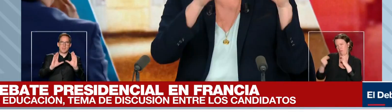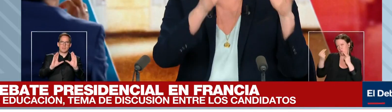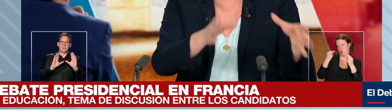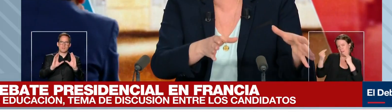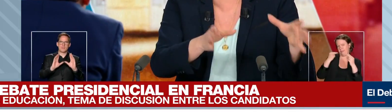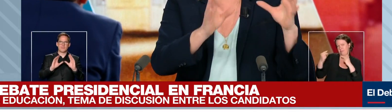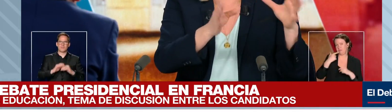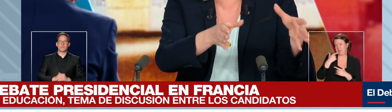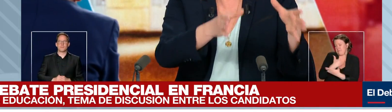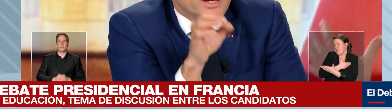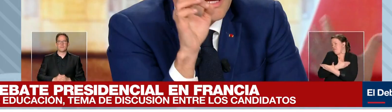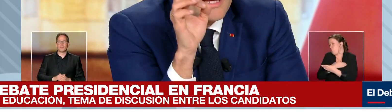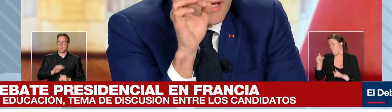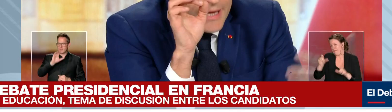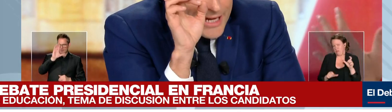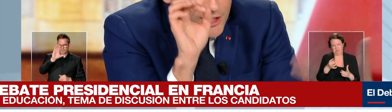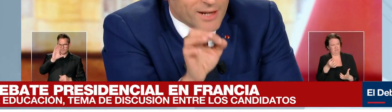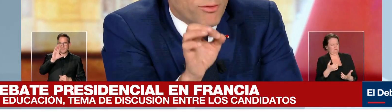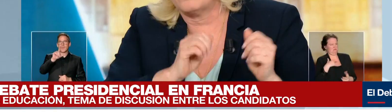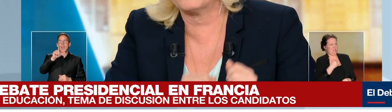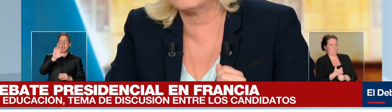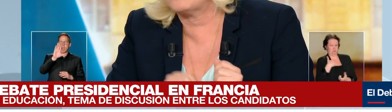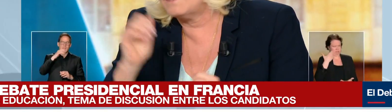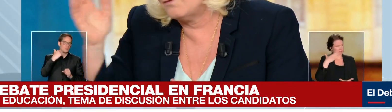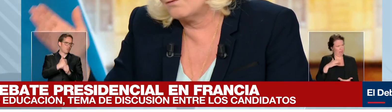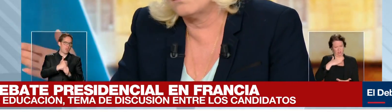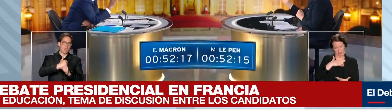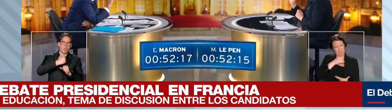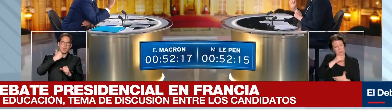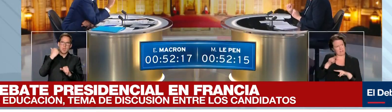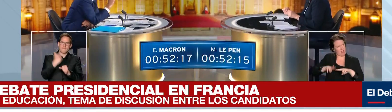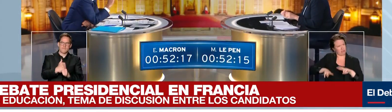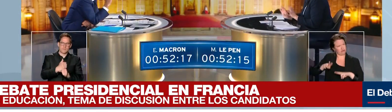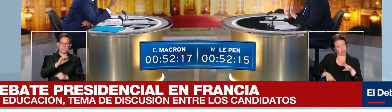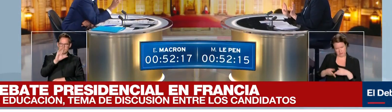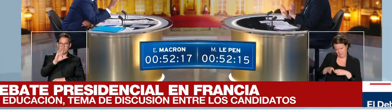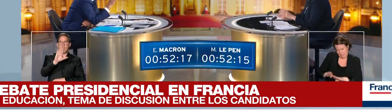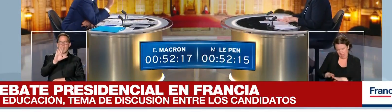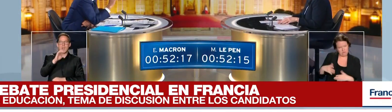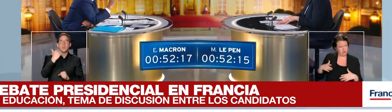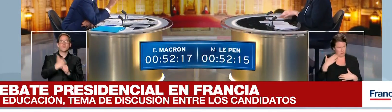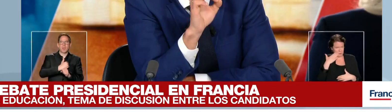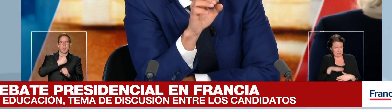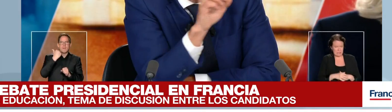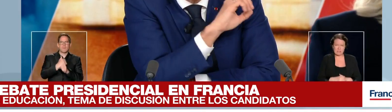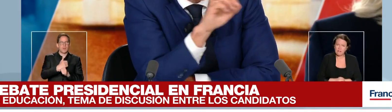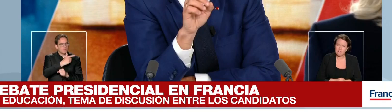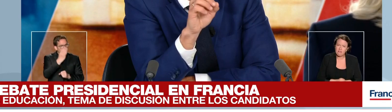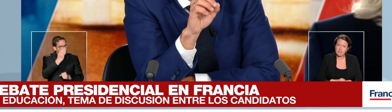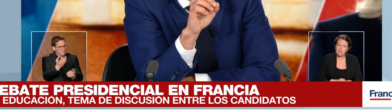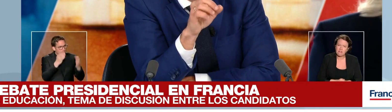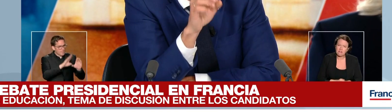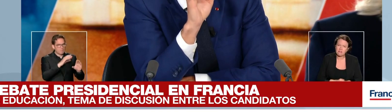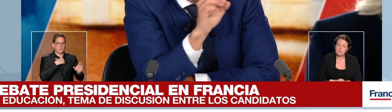están escuchando y millones de personas saben que ha habido clases que se cerraron en las escuelas de las ciudades pequeñas. En todo momento se hizo, con